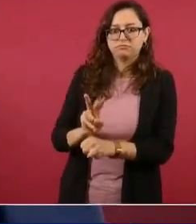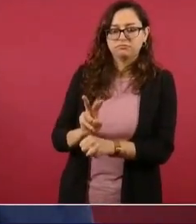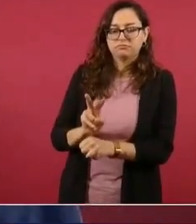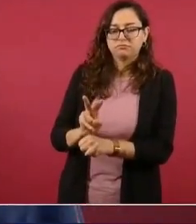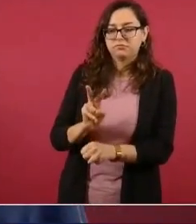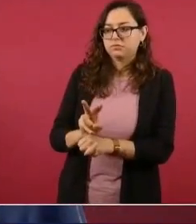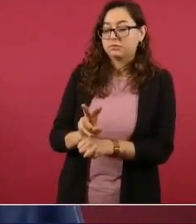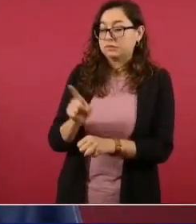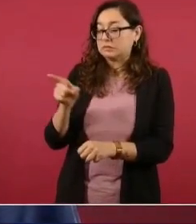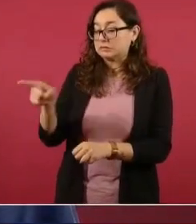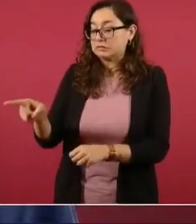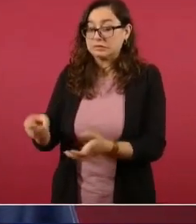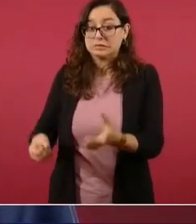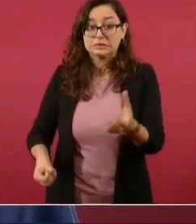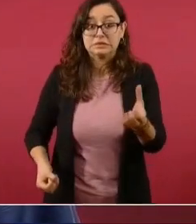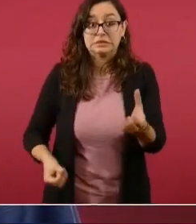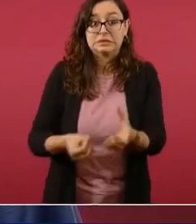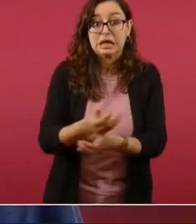encuentran.